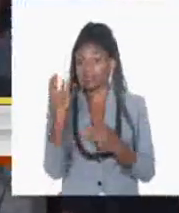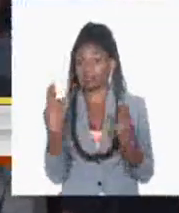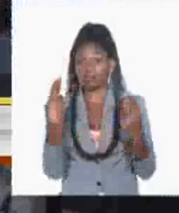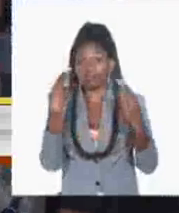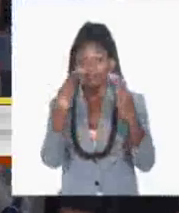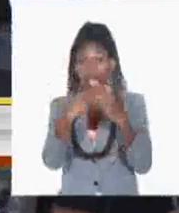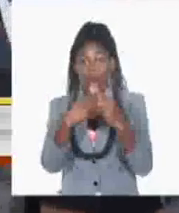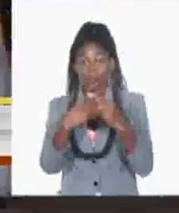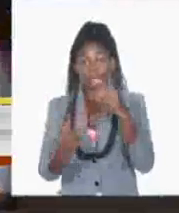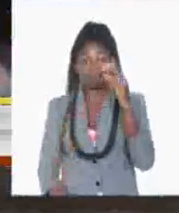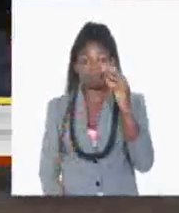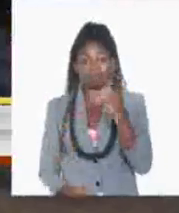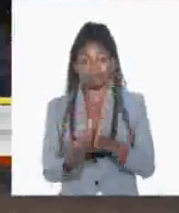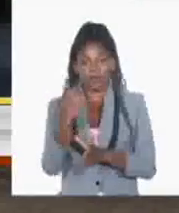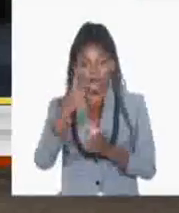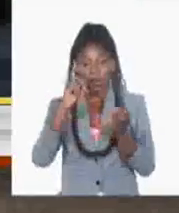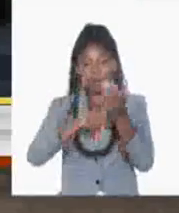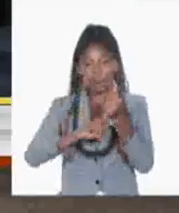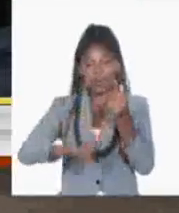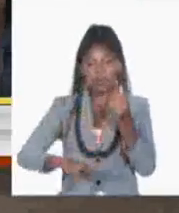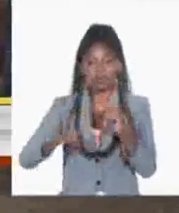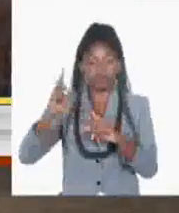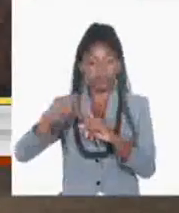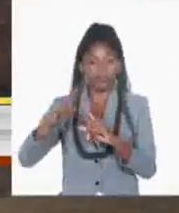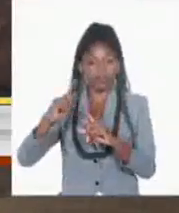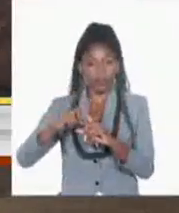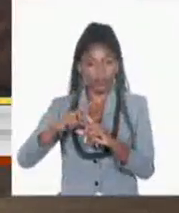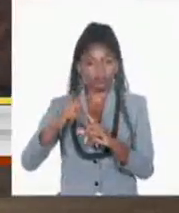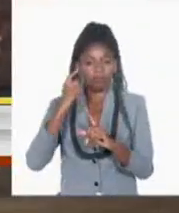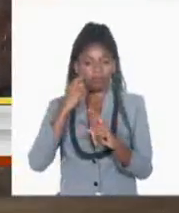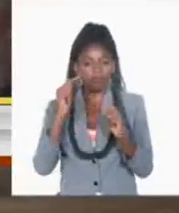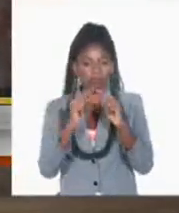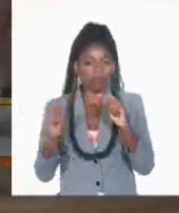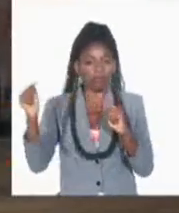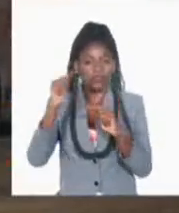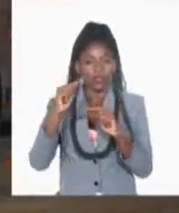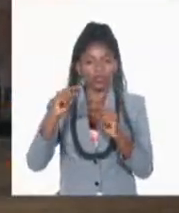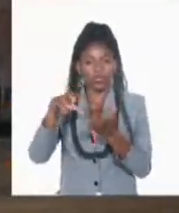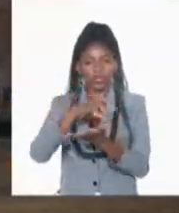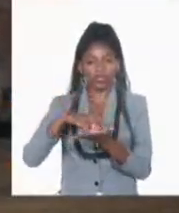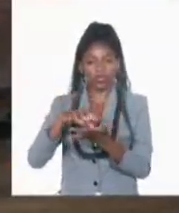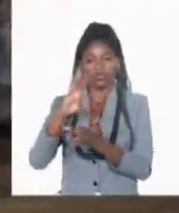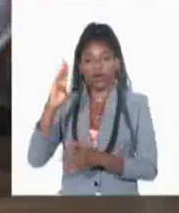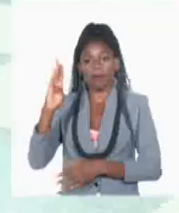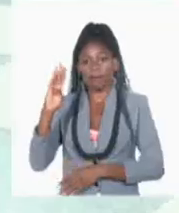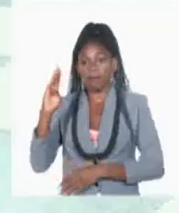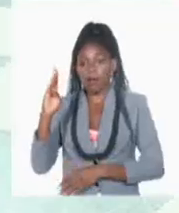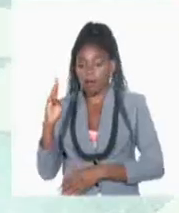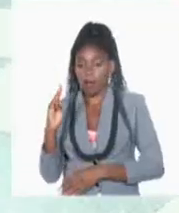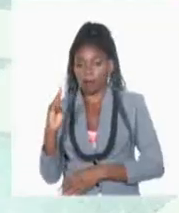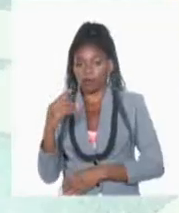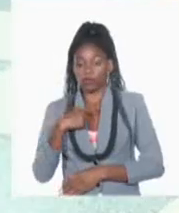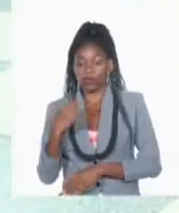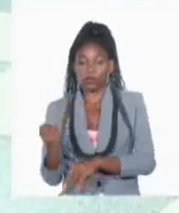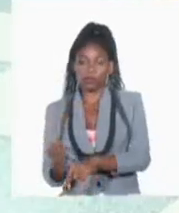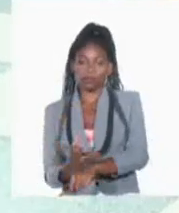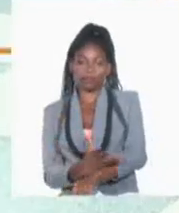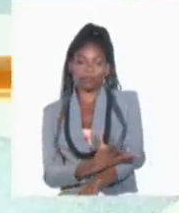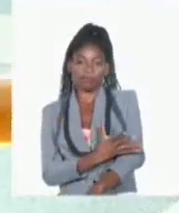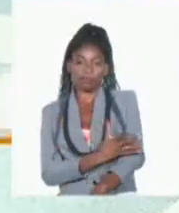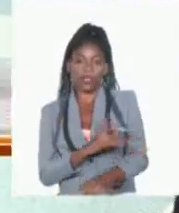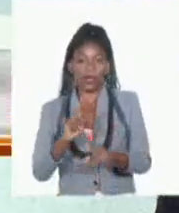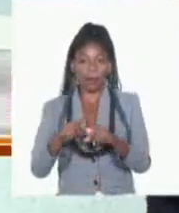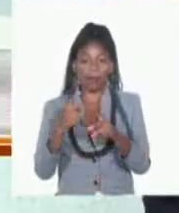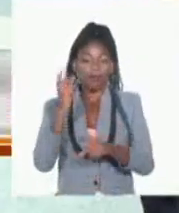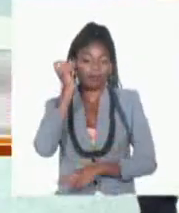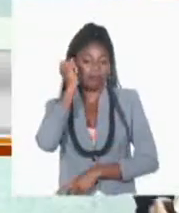nació en la provincia de Las Tunas y luego ancló esencias en la ciudad de Bayamo. Me tienen emocionado porque una